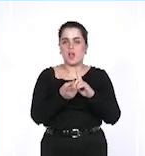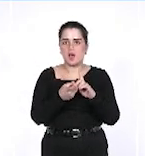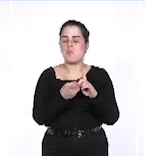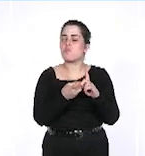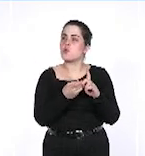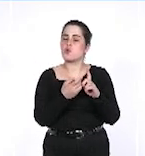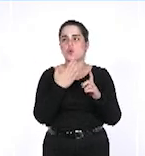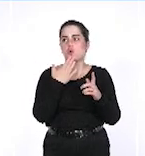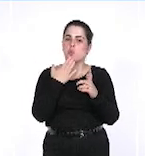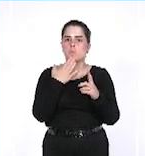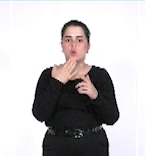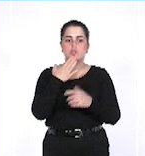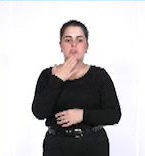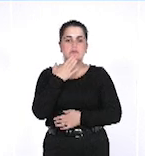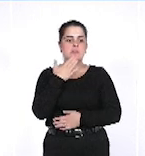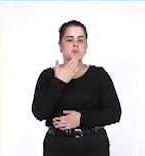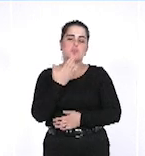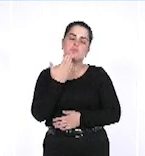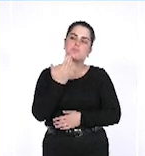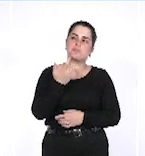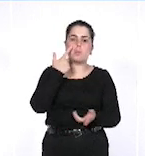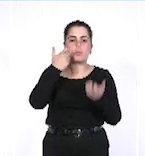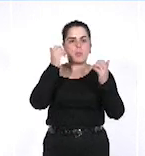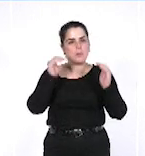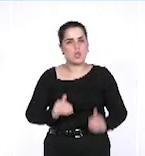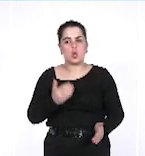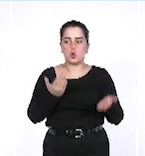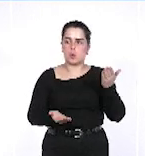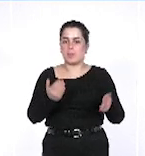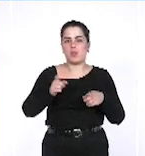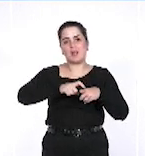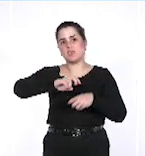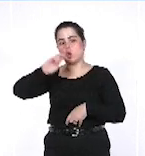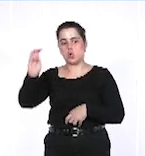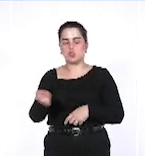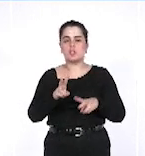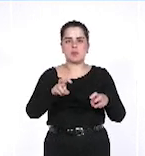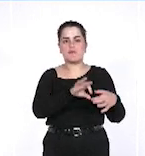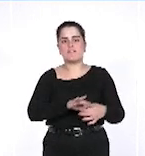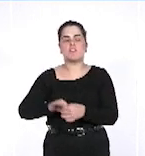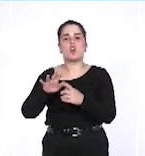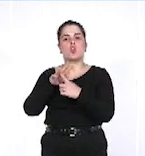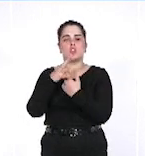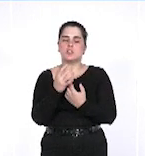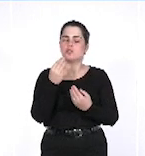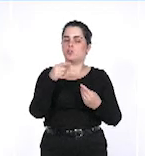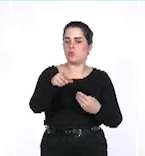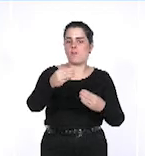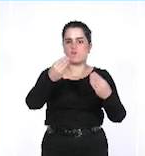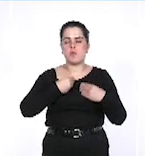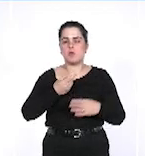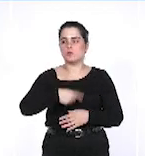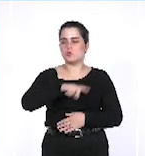no ha sido digamos tan significativo como el que hemos observado en otros aspectos que dependen más solo del contexto en el que vive sabemos que la